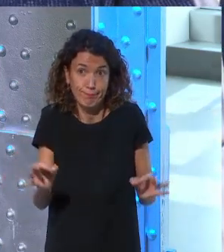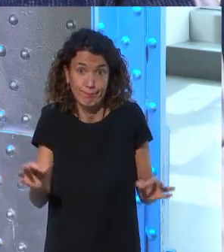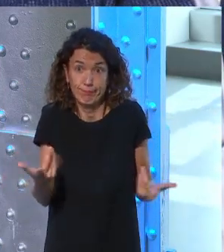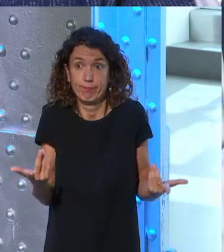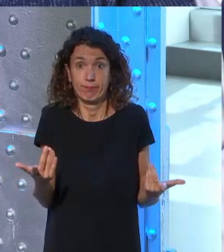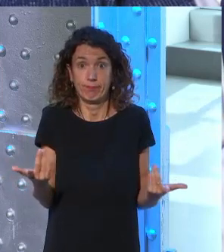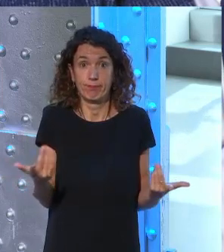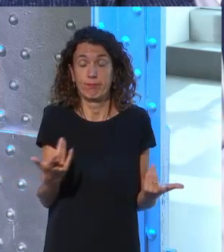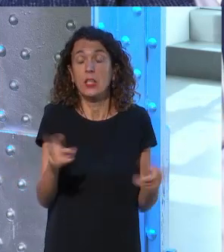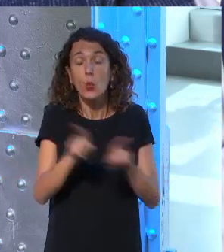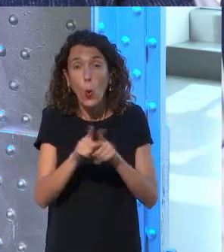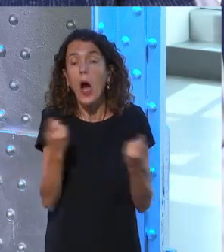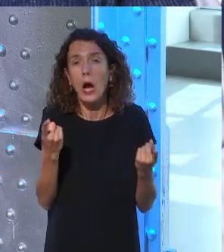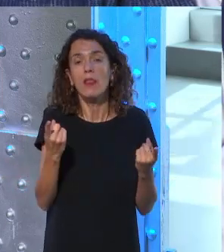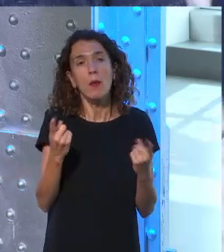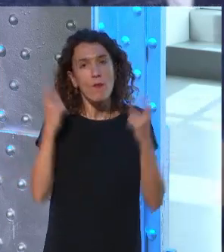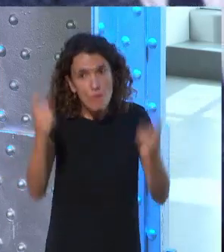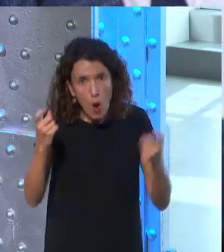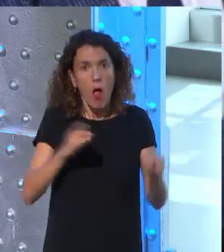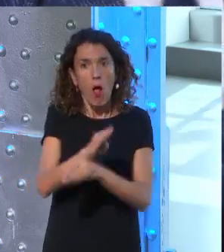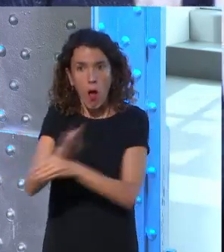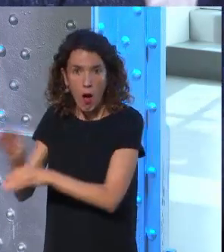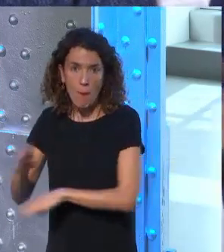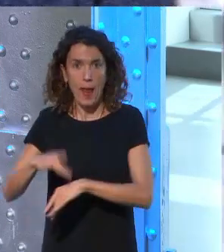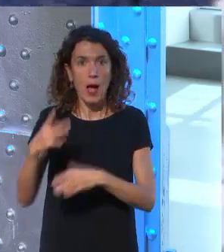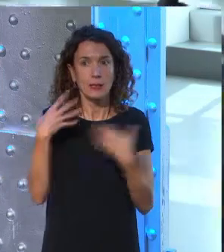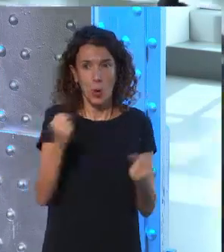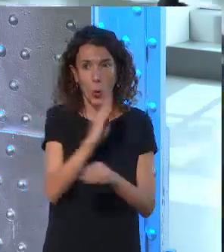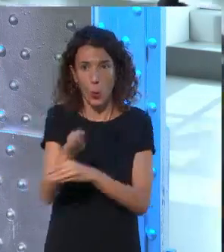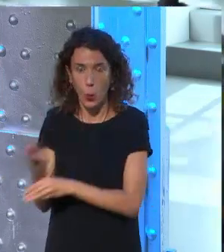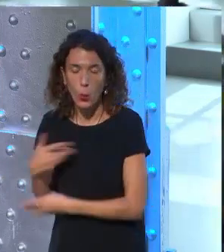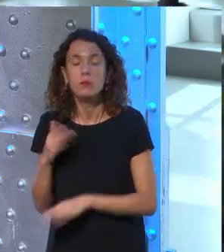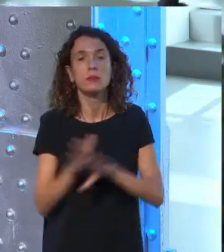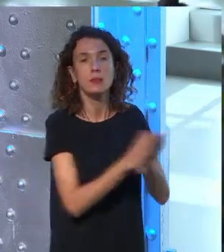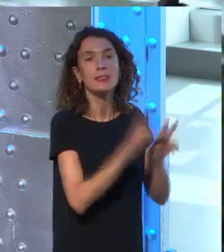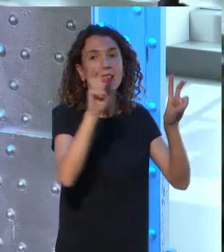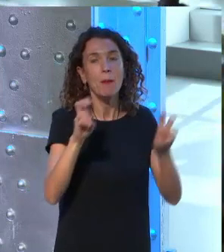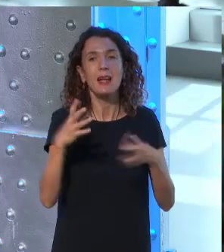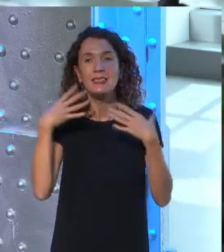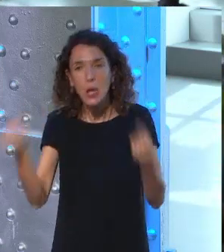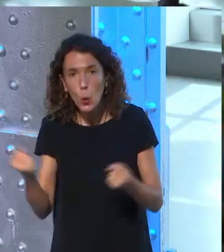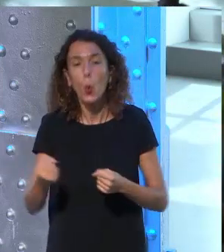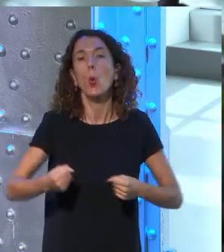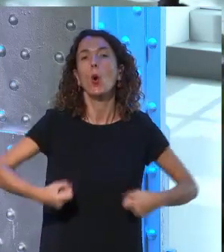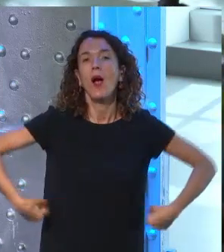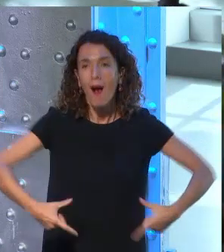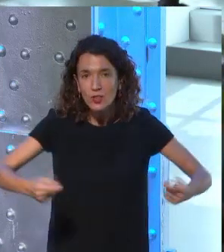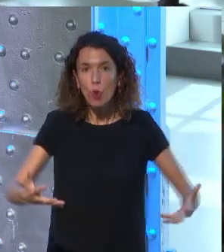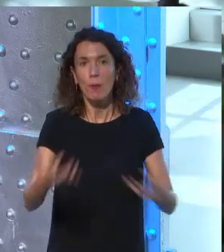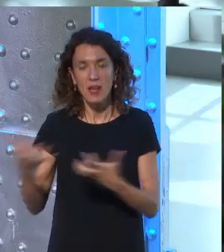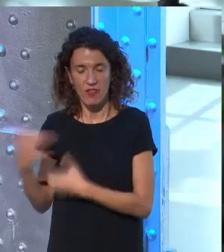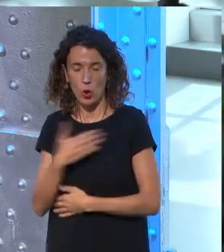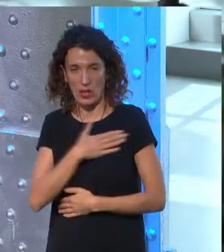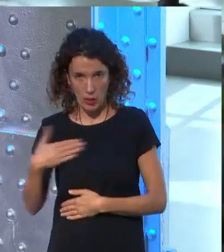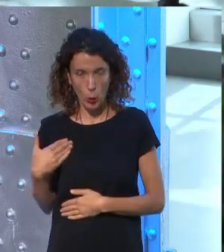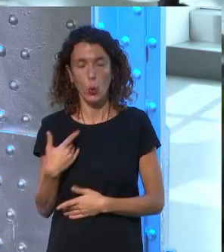cosas que obligan a un sobreesfuerzo. Muy bien, Ricardo. Sí, sobre salud, costes y beneficios, me gustaría sacar